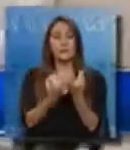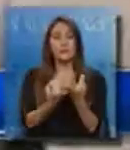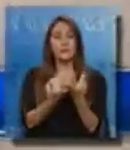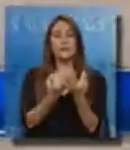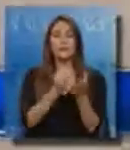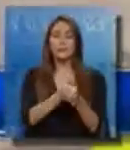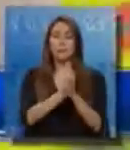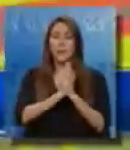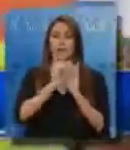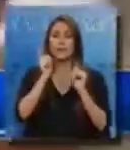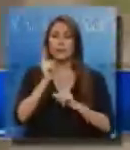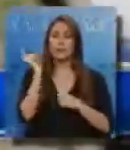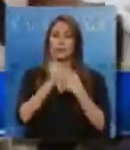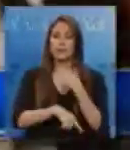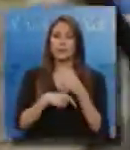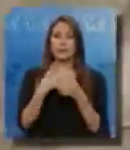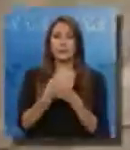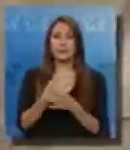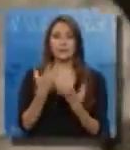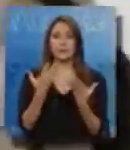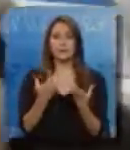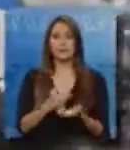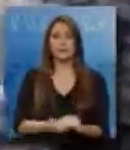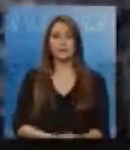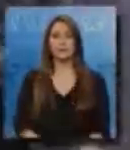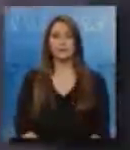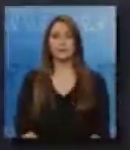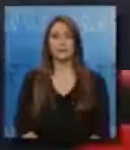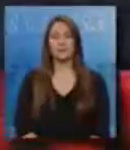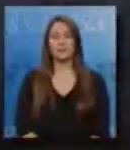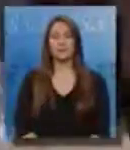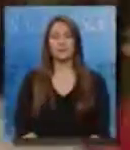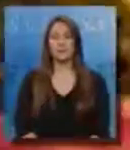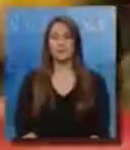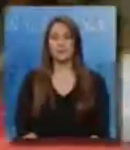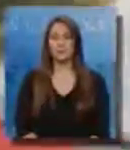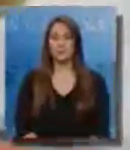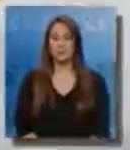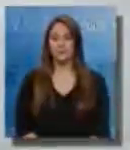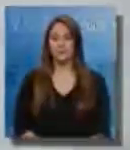piden justicia. Luis Fernando Anangonó, TC Televisión.